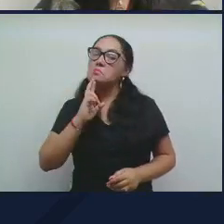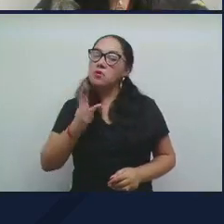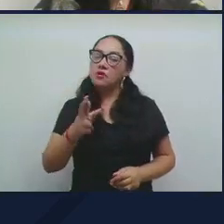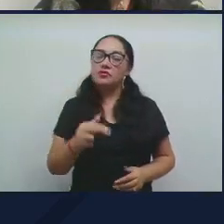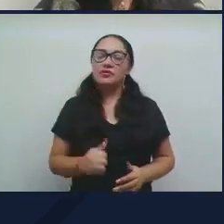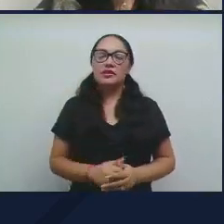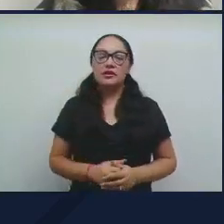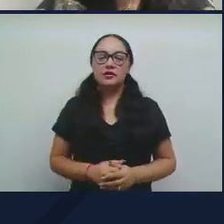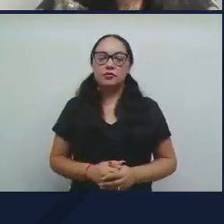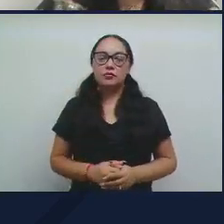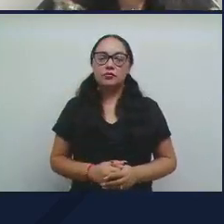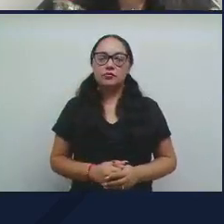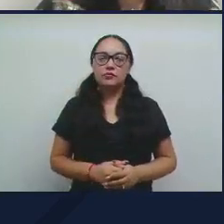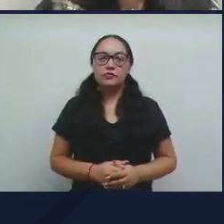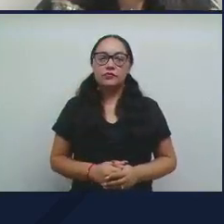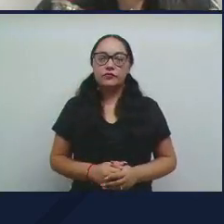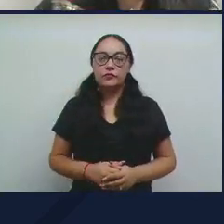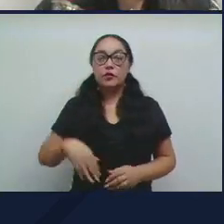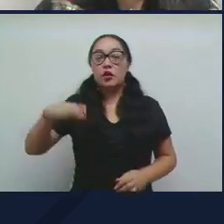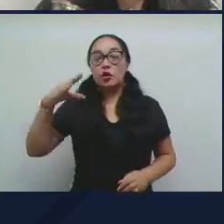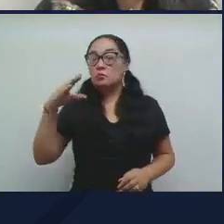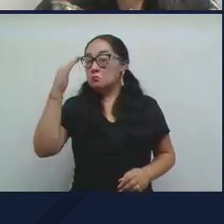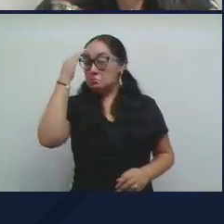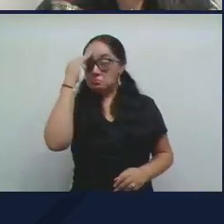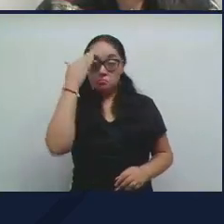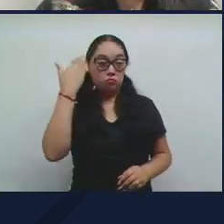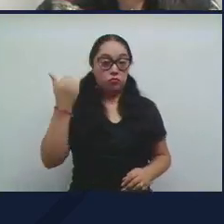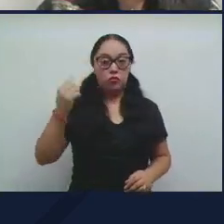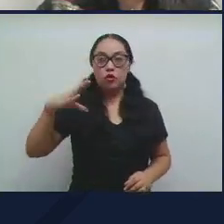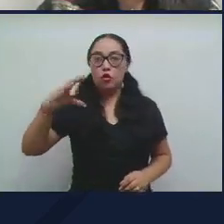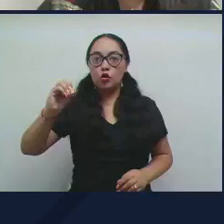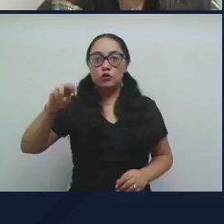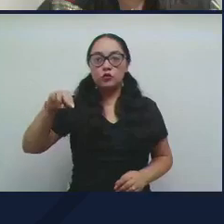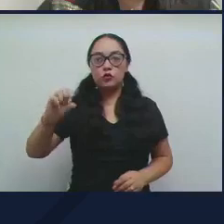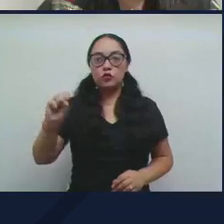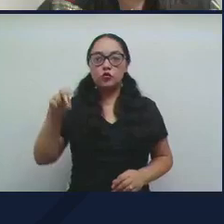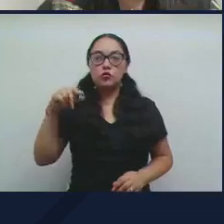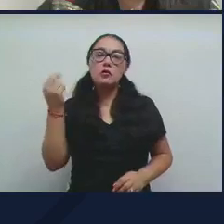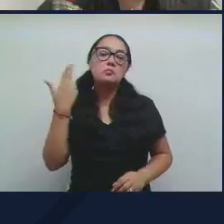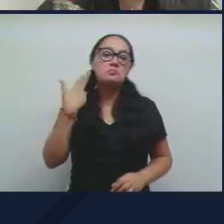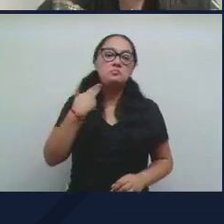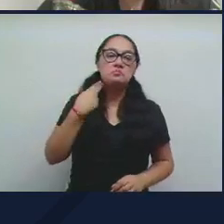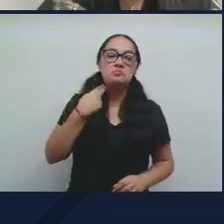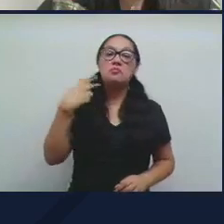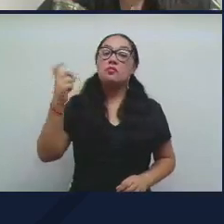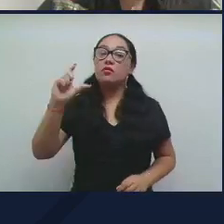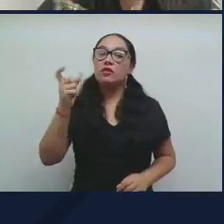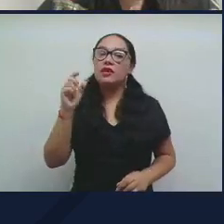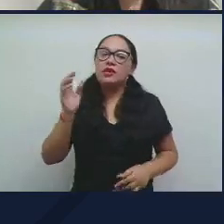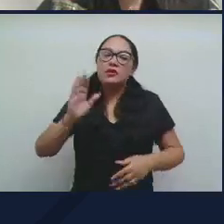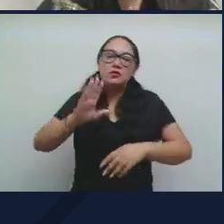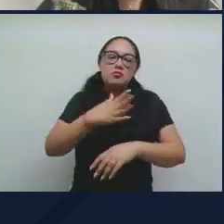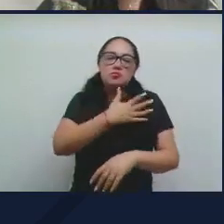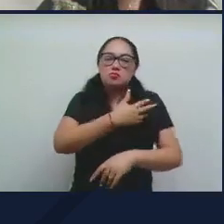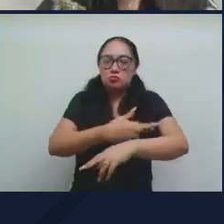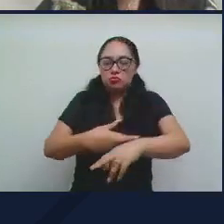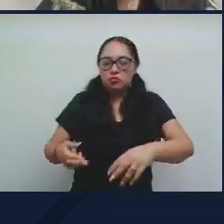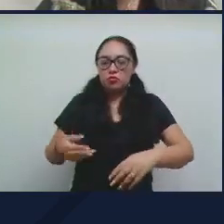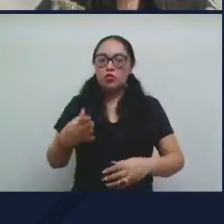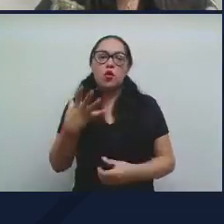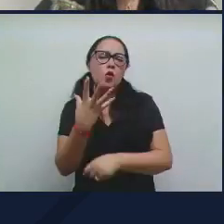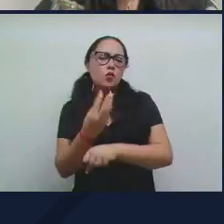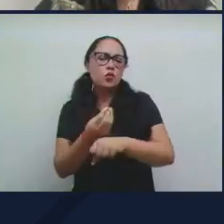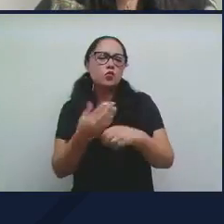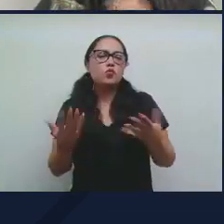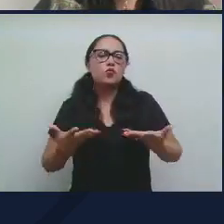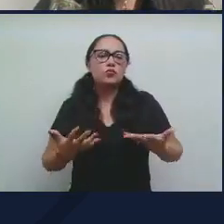que desconocía, cumple funciones también de notario cuando es en Estados Unidos. De notario. Muchas